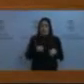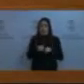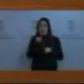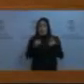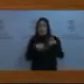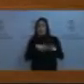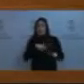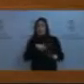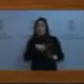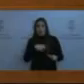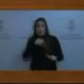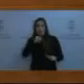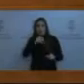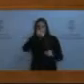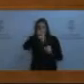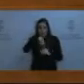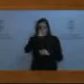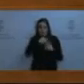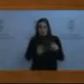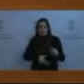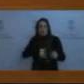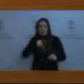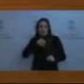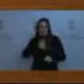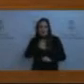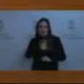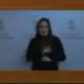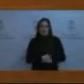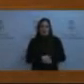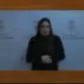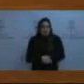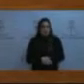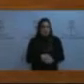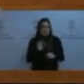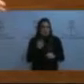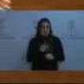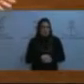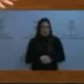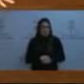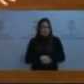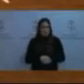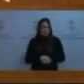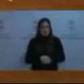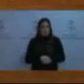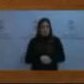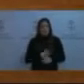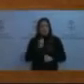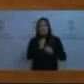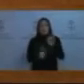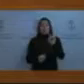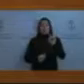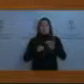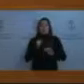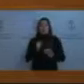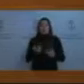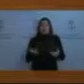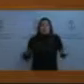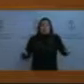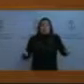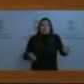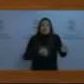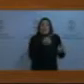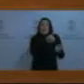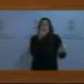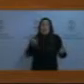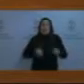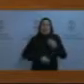funcionarios que aparece en los presupuestos generales del Estado. Naturalmente que sí. A partir de ahí, oiga, cada uno hace